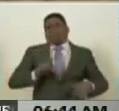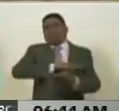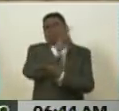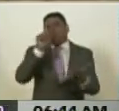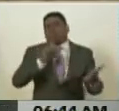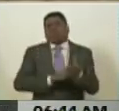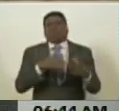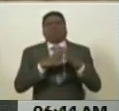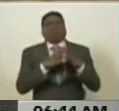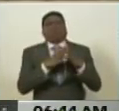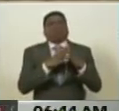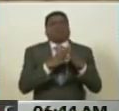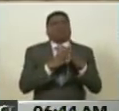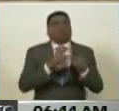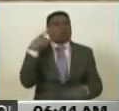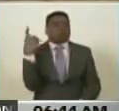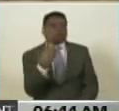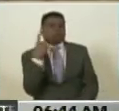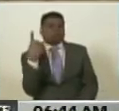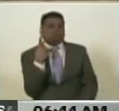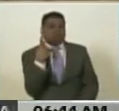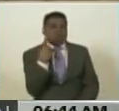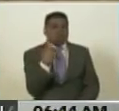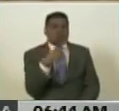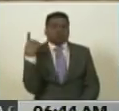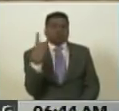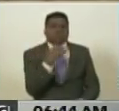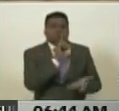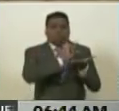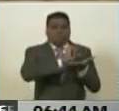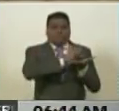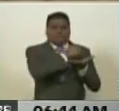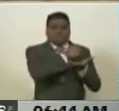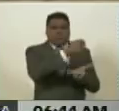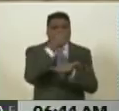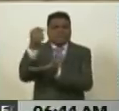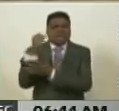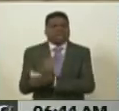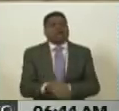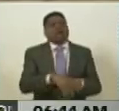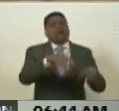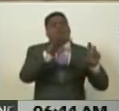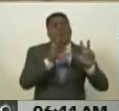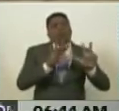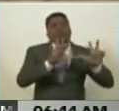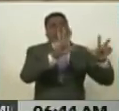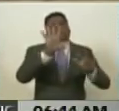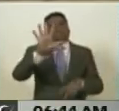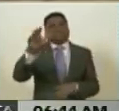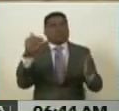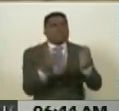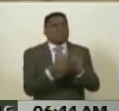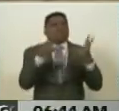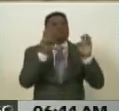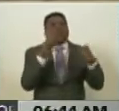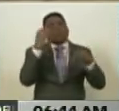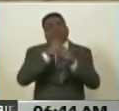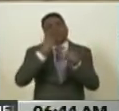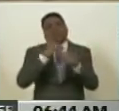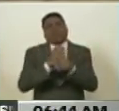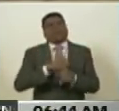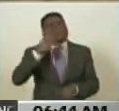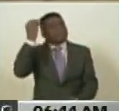inversión va a generar solamente esa inversión en el sector de la construcción por encima de 85,000 nuevos empleos. Eso nos permite pensar,